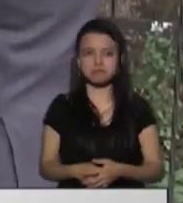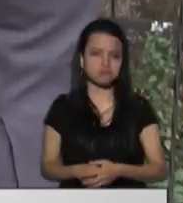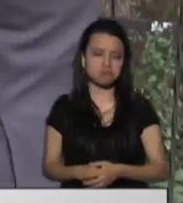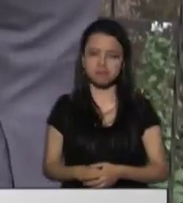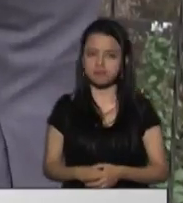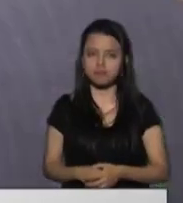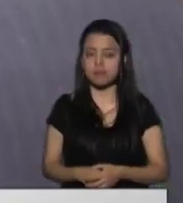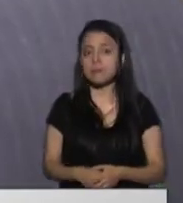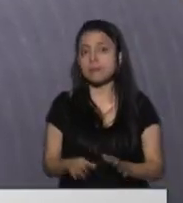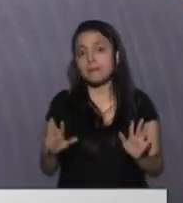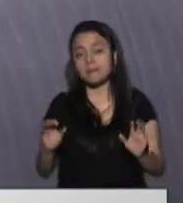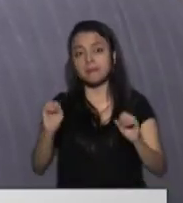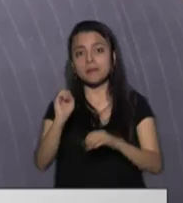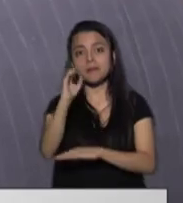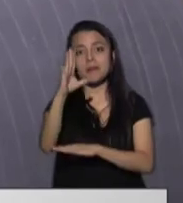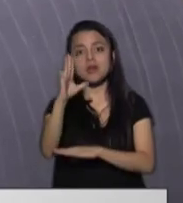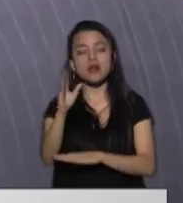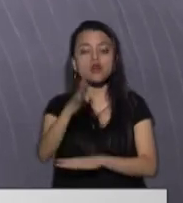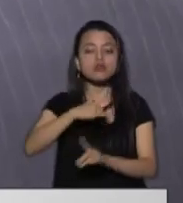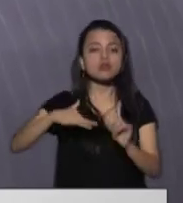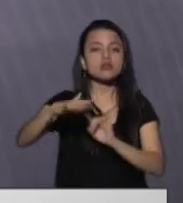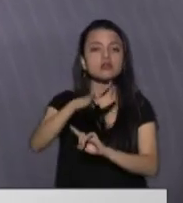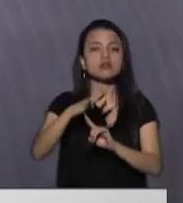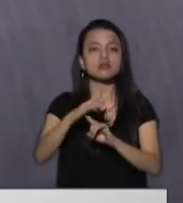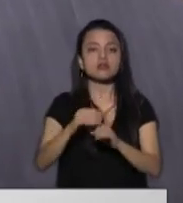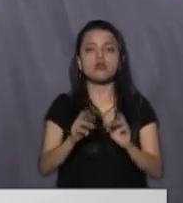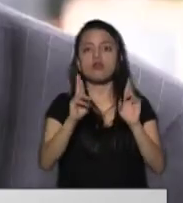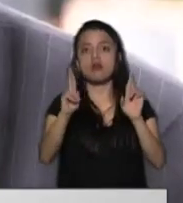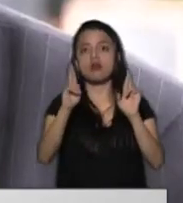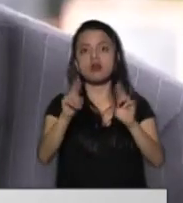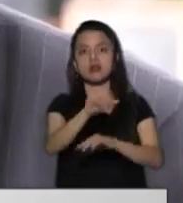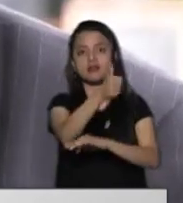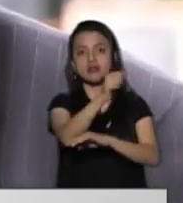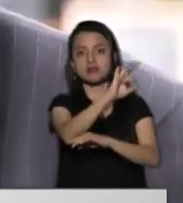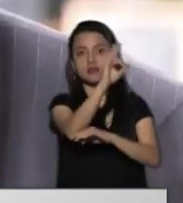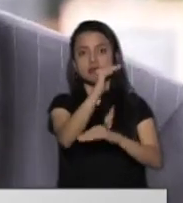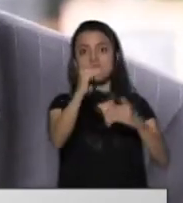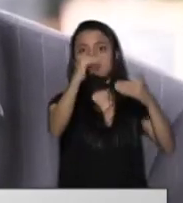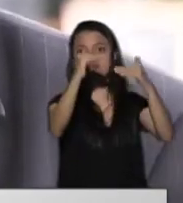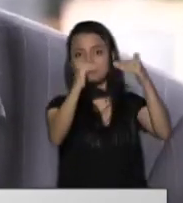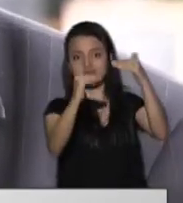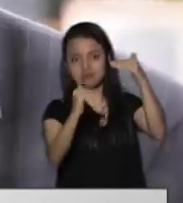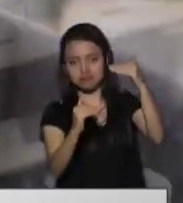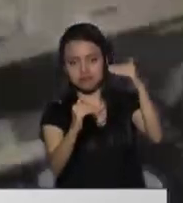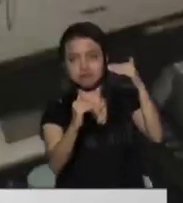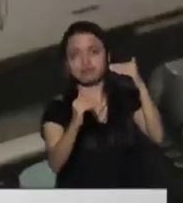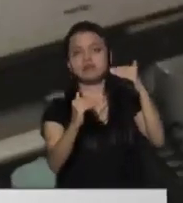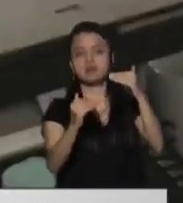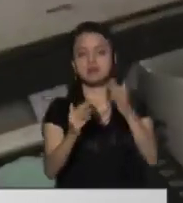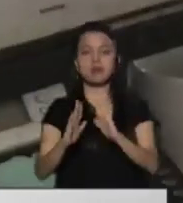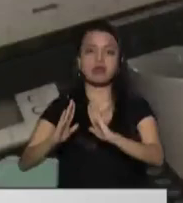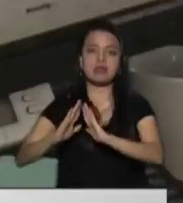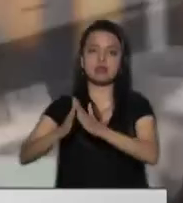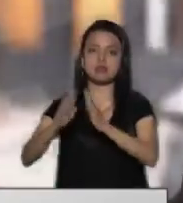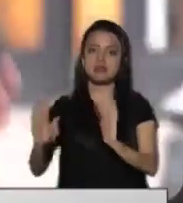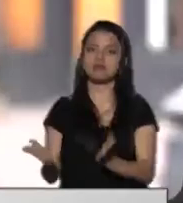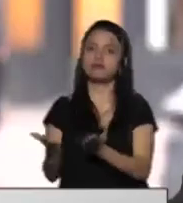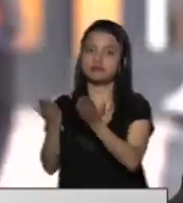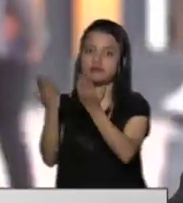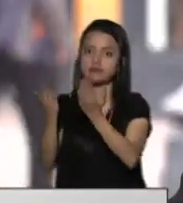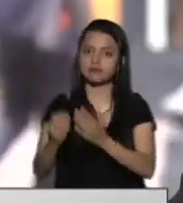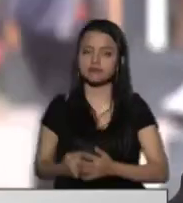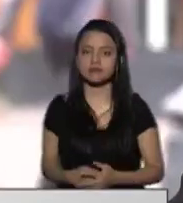espera que para el cierre del año la inflación baje del 10%, lo que permitirá al menos un recorte de tasas en diciembre.